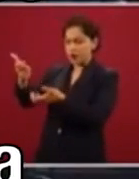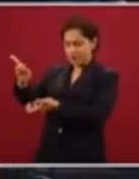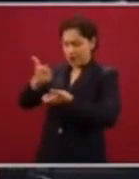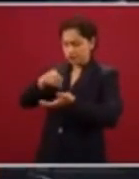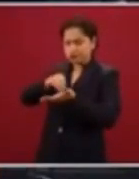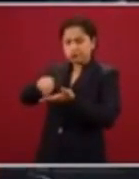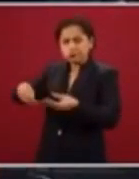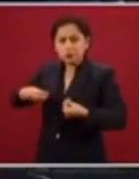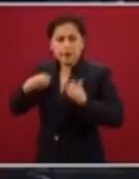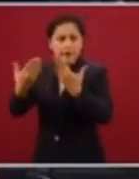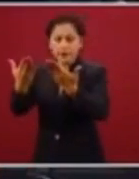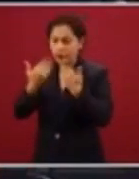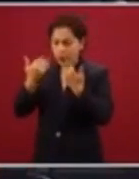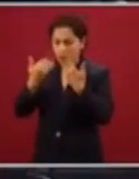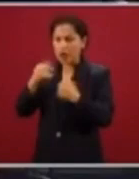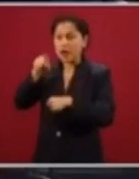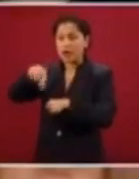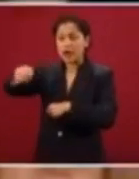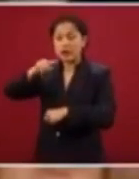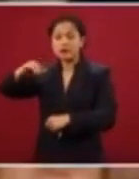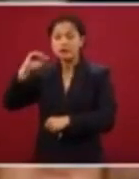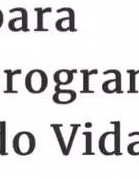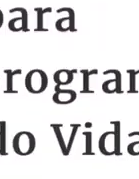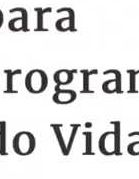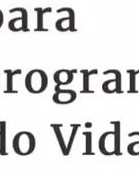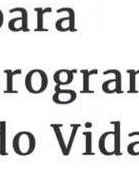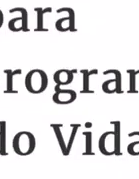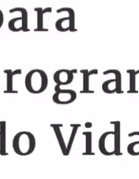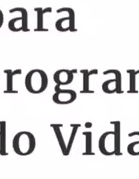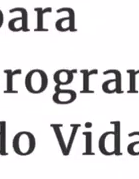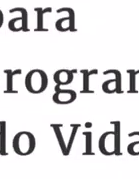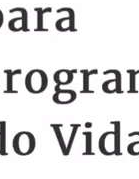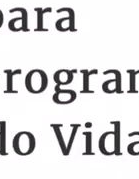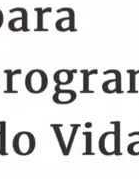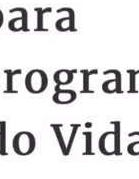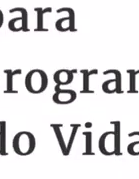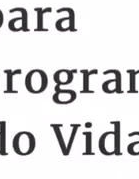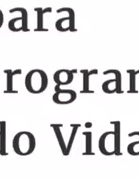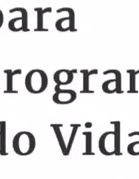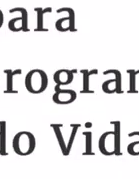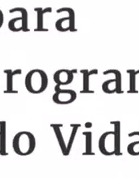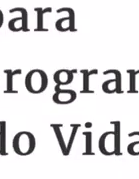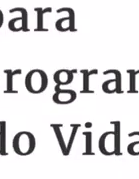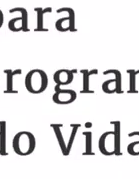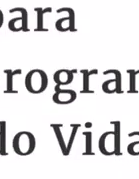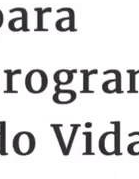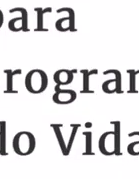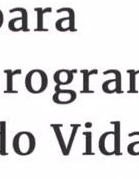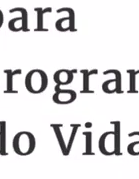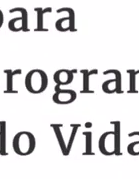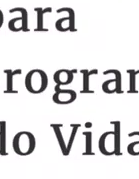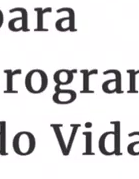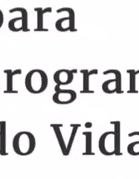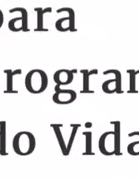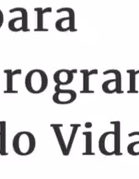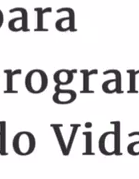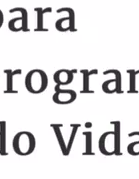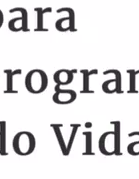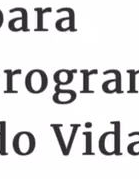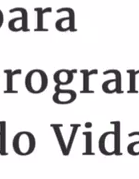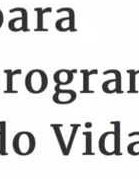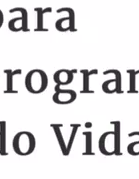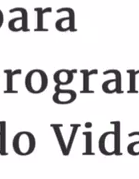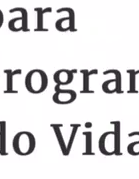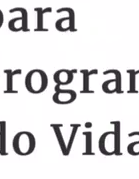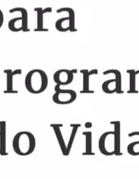incluso para que el presidente pueda atender su programa de viveros y el riesgo de que ante la falta de estos programas pues, no puedan seguir con sus labores de